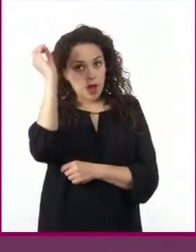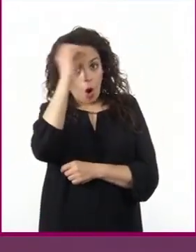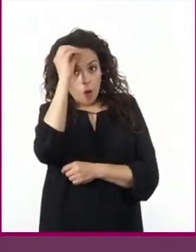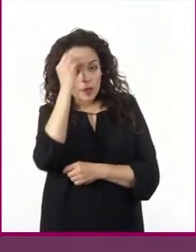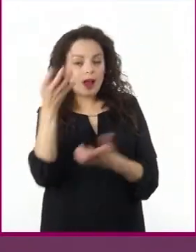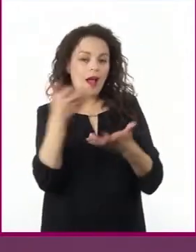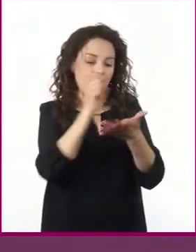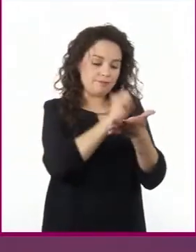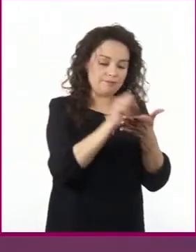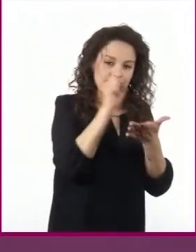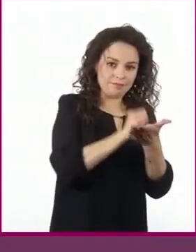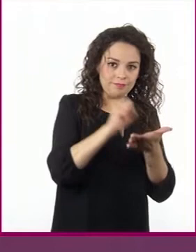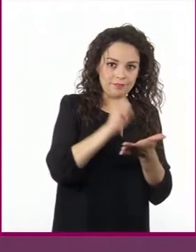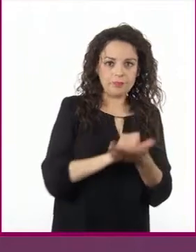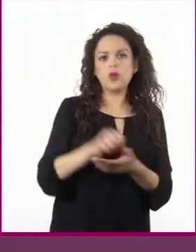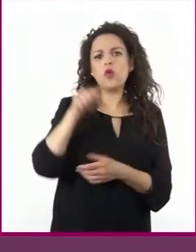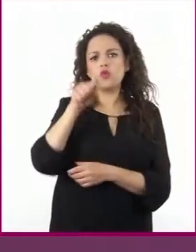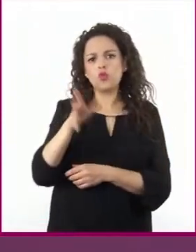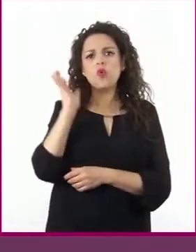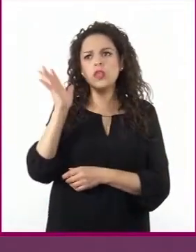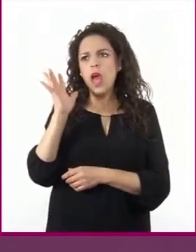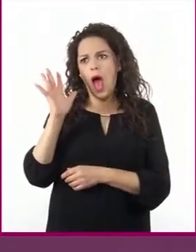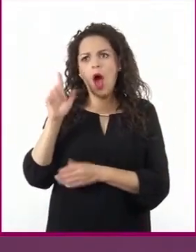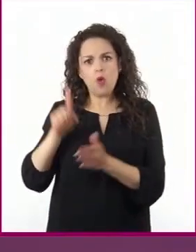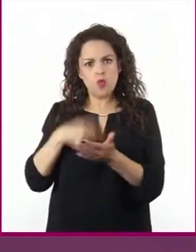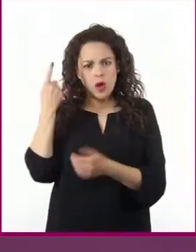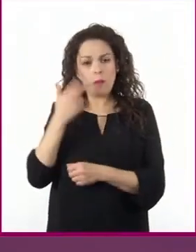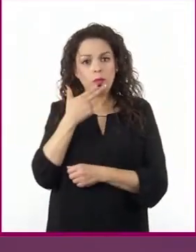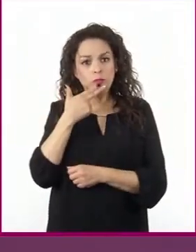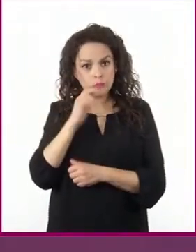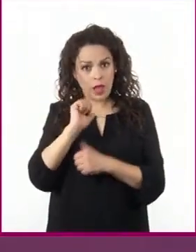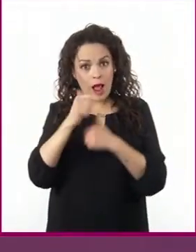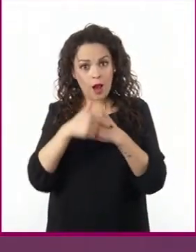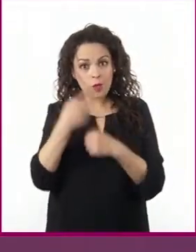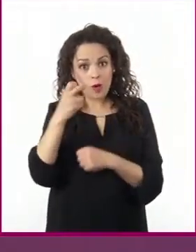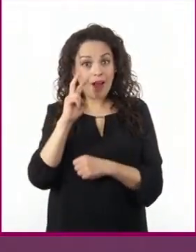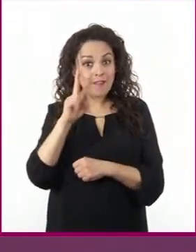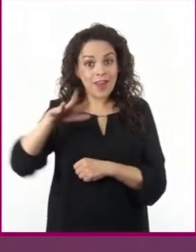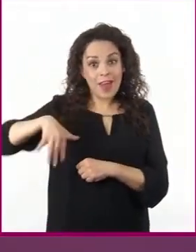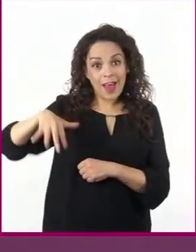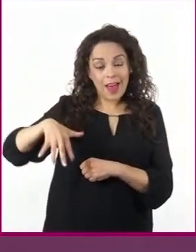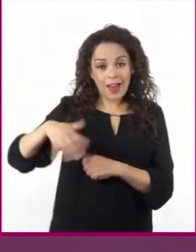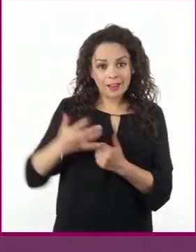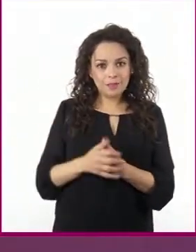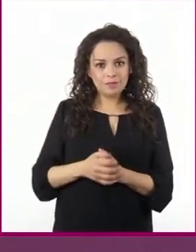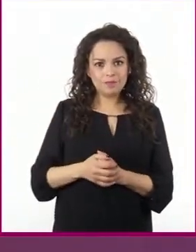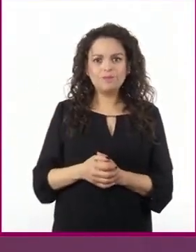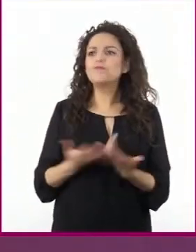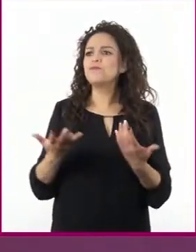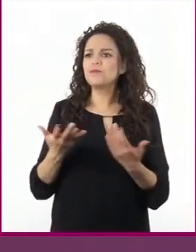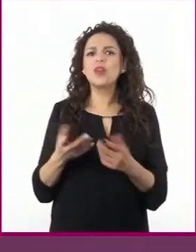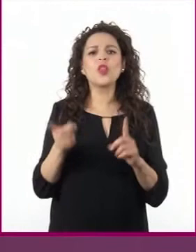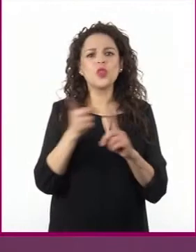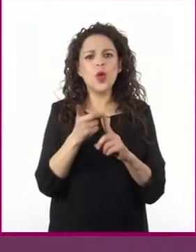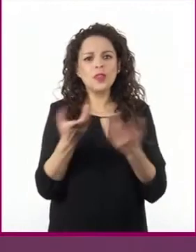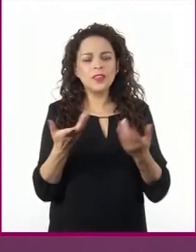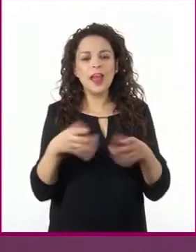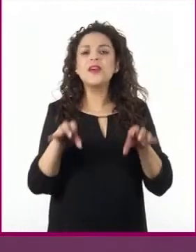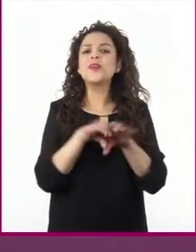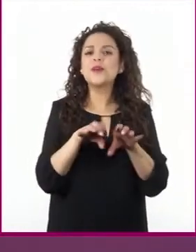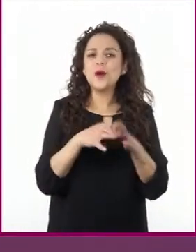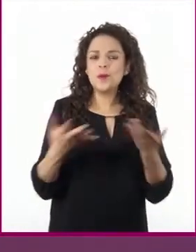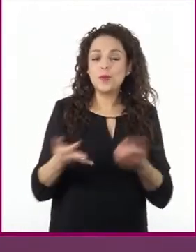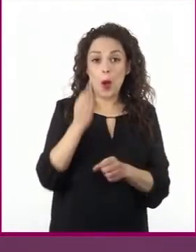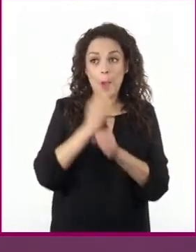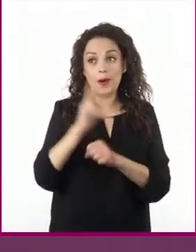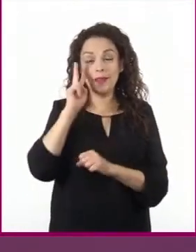¿Alguna vez han utilizado alguna? ¿En qué casos? Vamos a ver algunos ejemplos